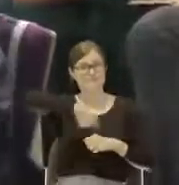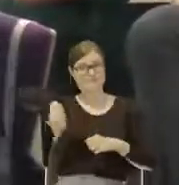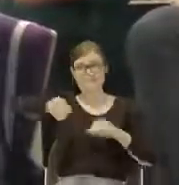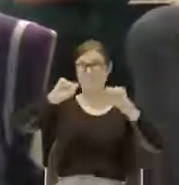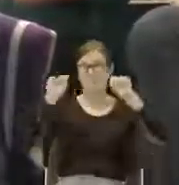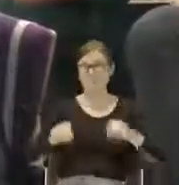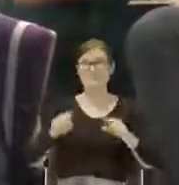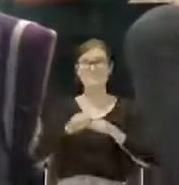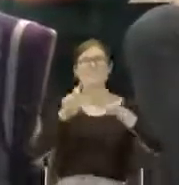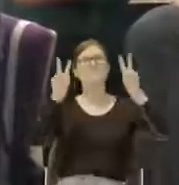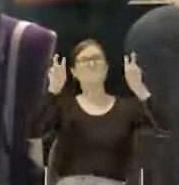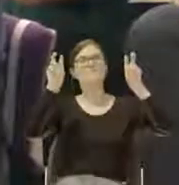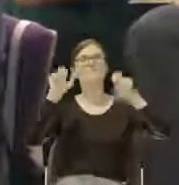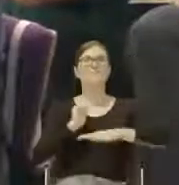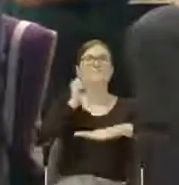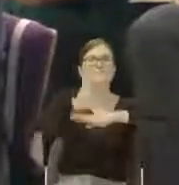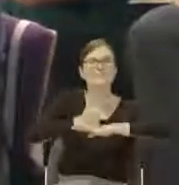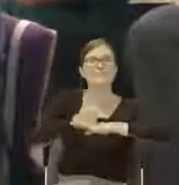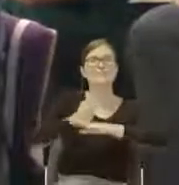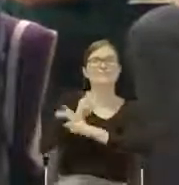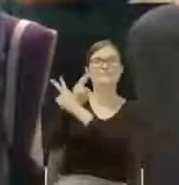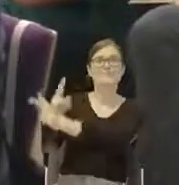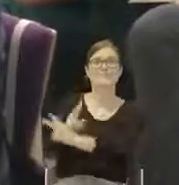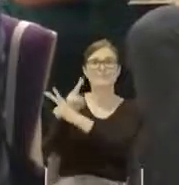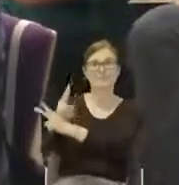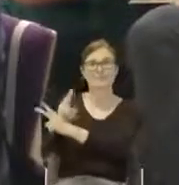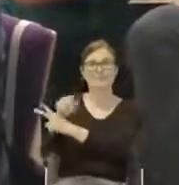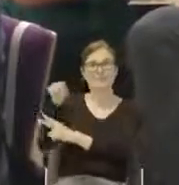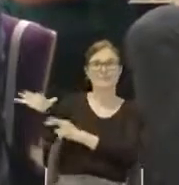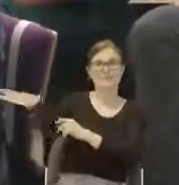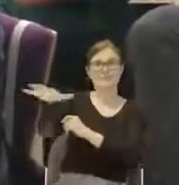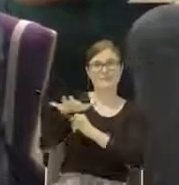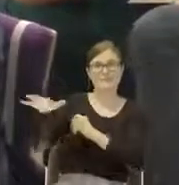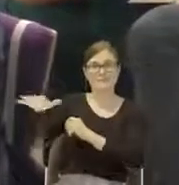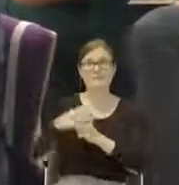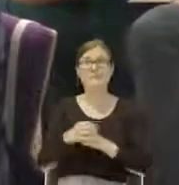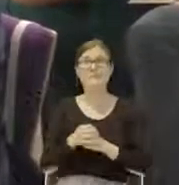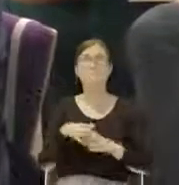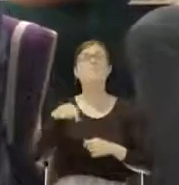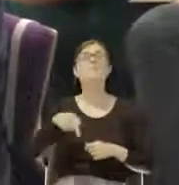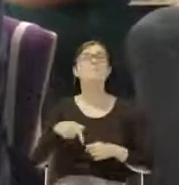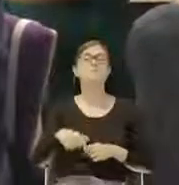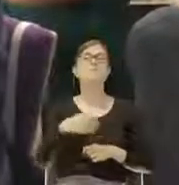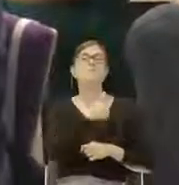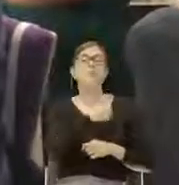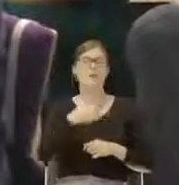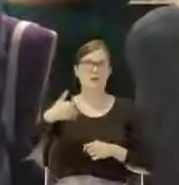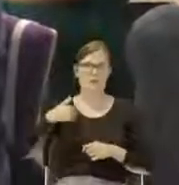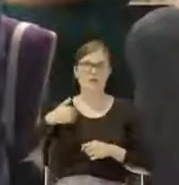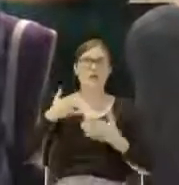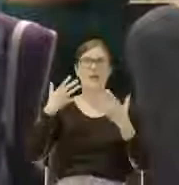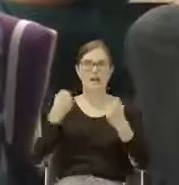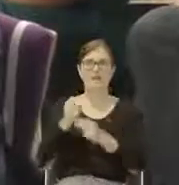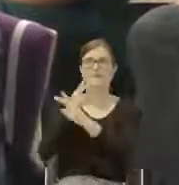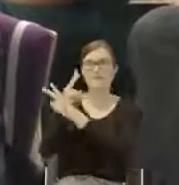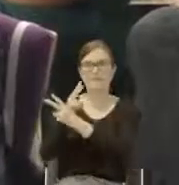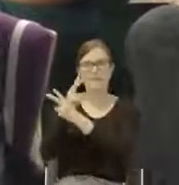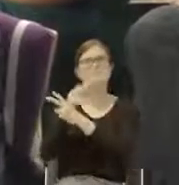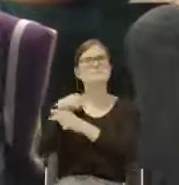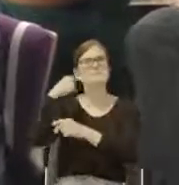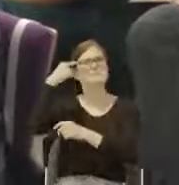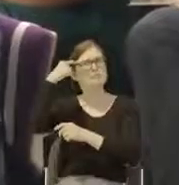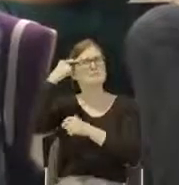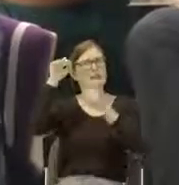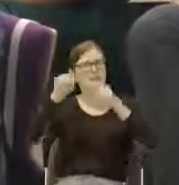menor medida de muchas otras ciudades europeas, incluidas la mía y muchas otras de nuestro país. Pero no podemos quedarnos